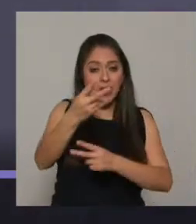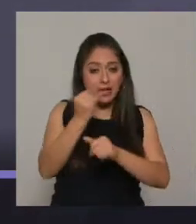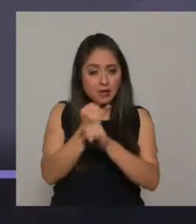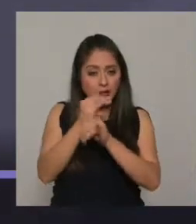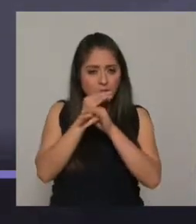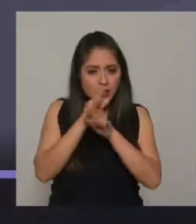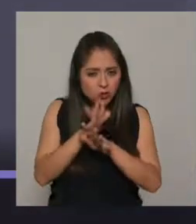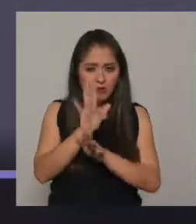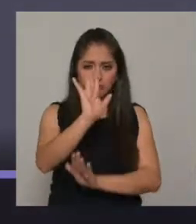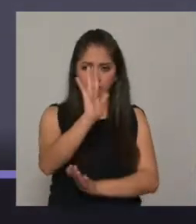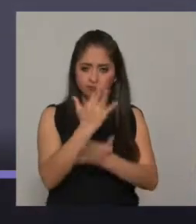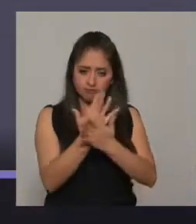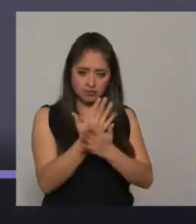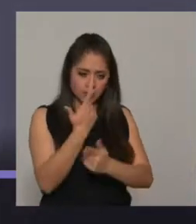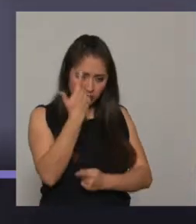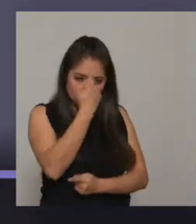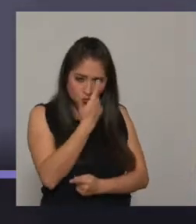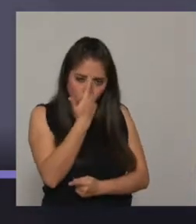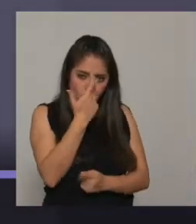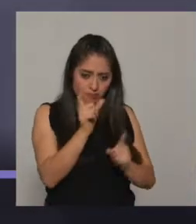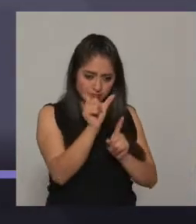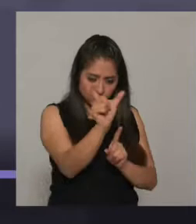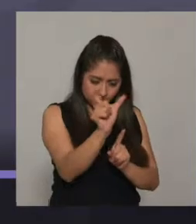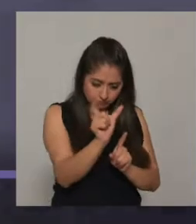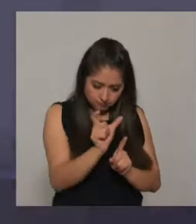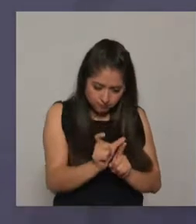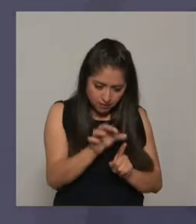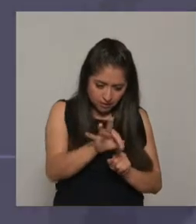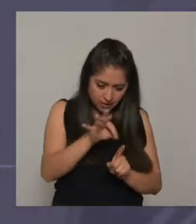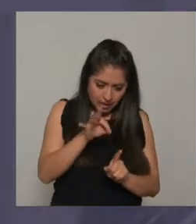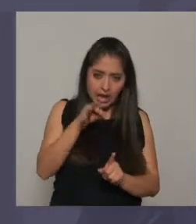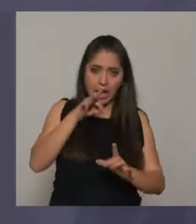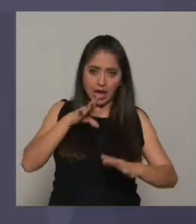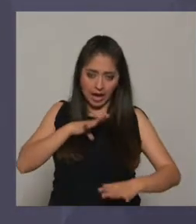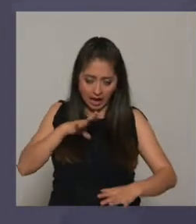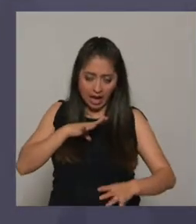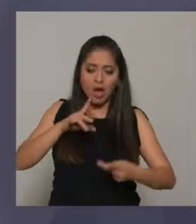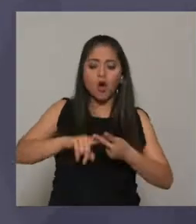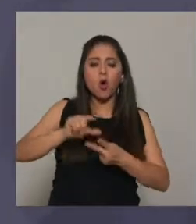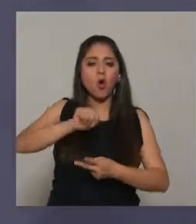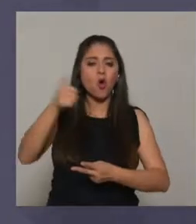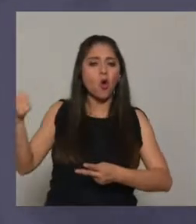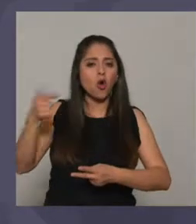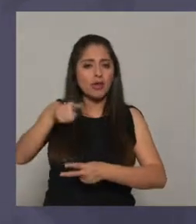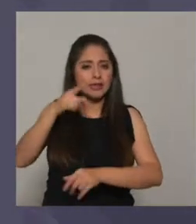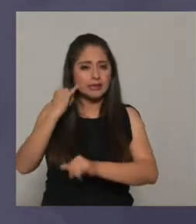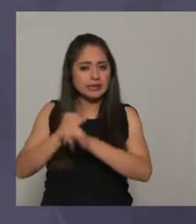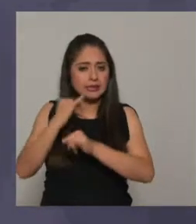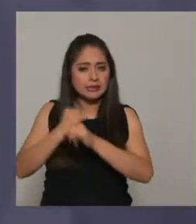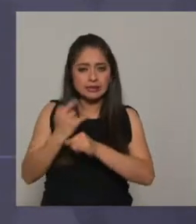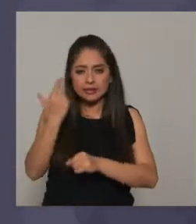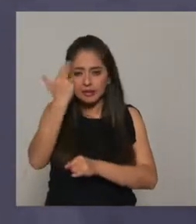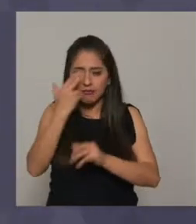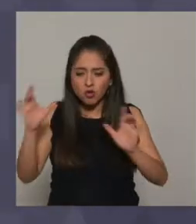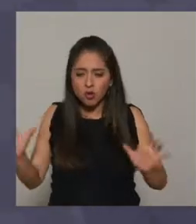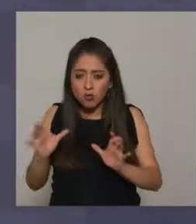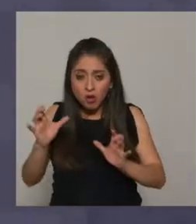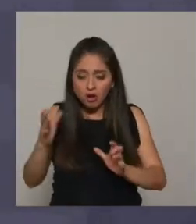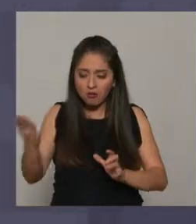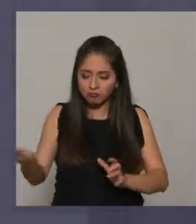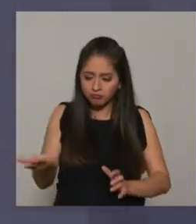2 veces, físicamente en las tarjetas y otra en forma electrónica. Y entonces, todo tiene que